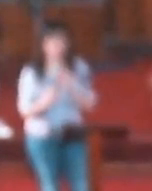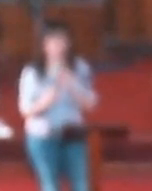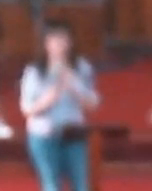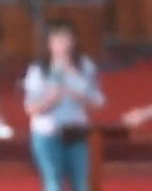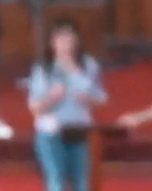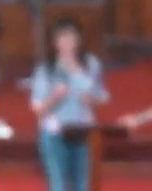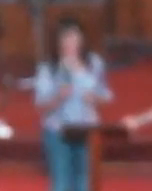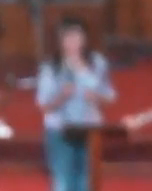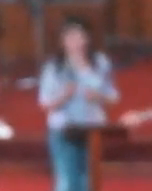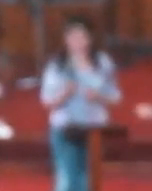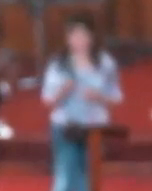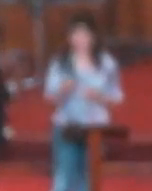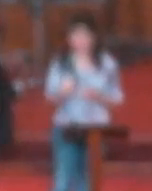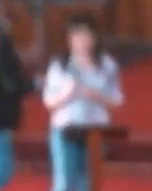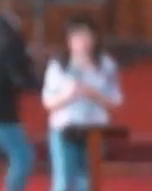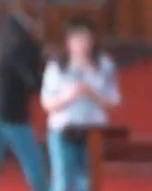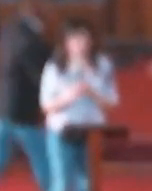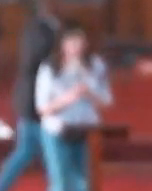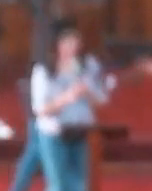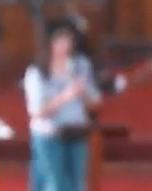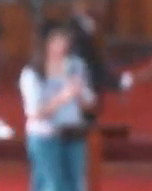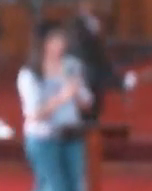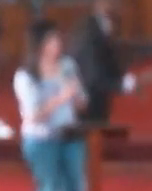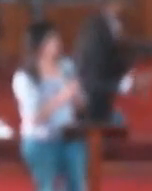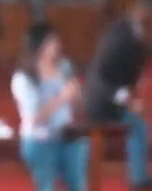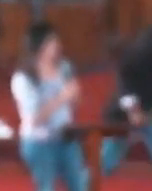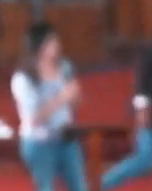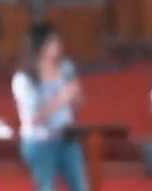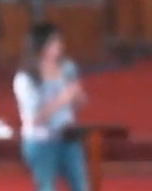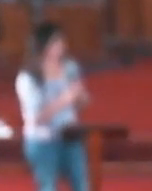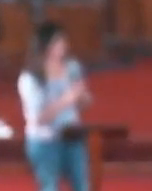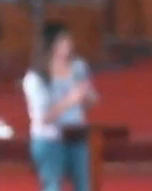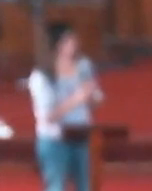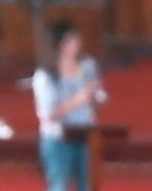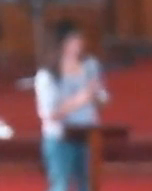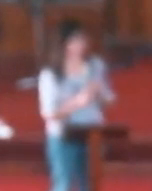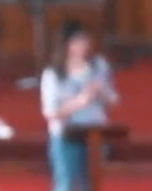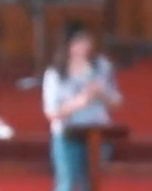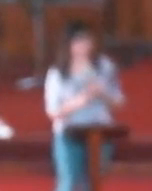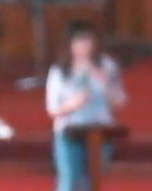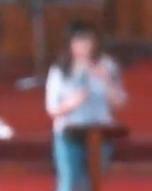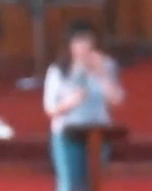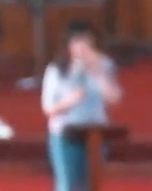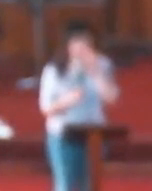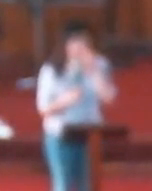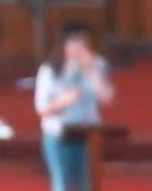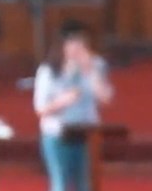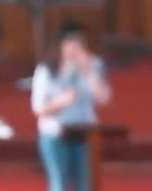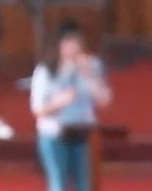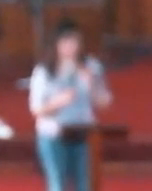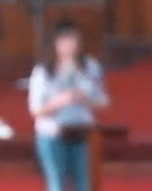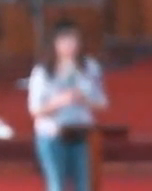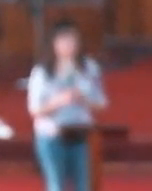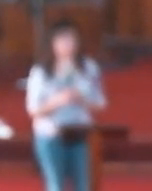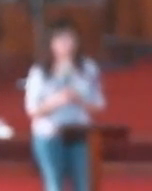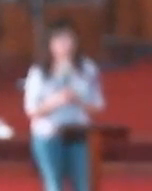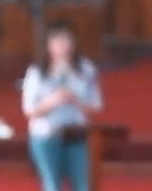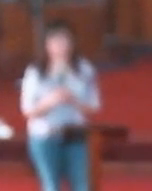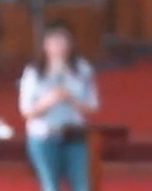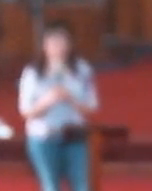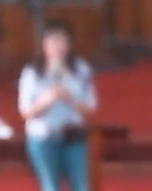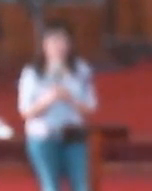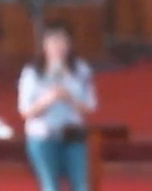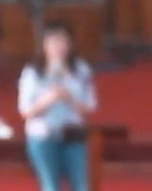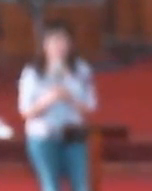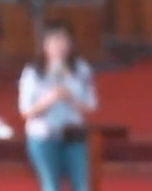Even though you're old in age and your wife is well, you will have a child. Y a Zacarías le costó creer.